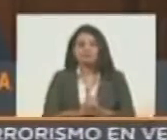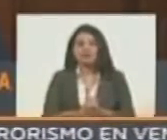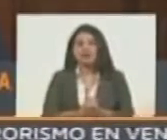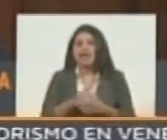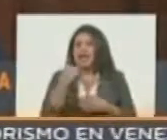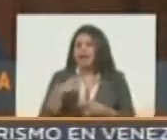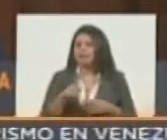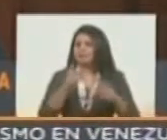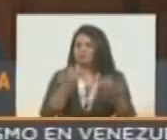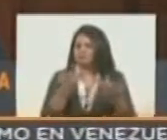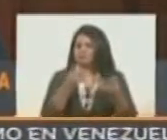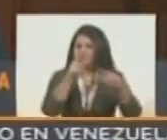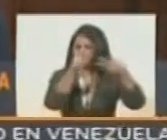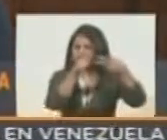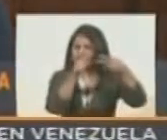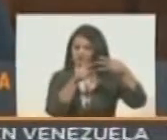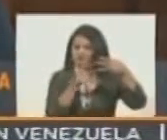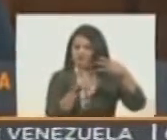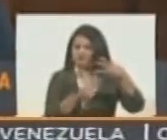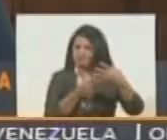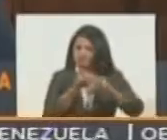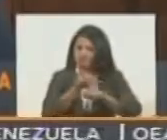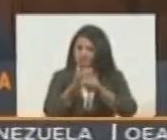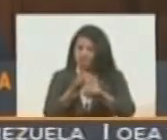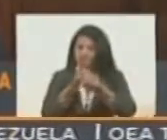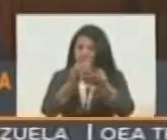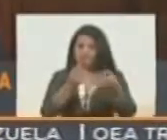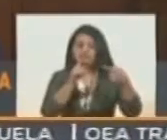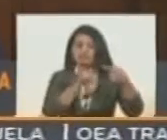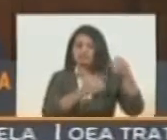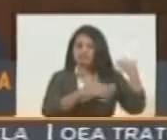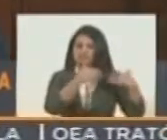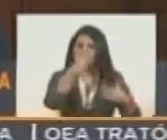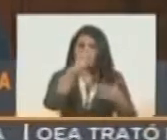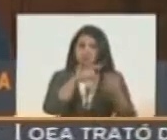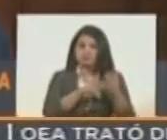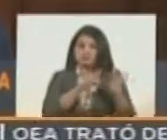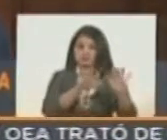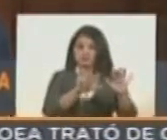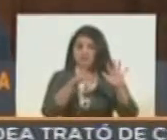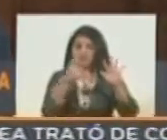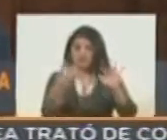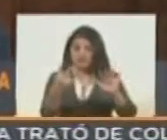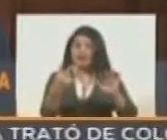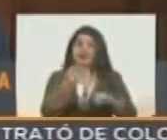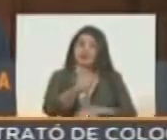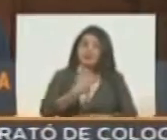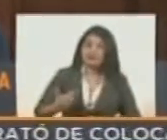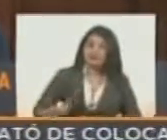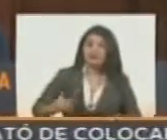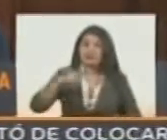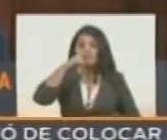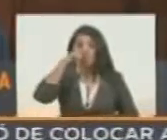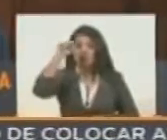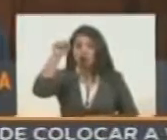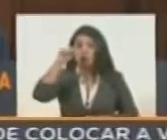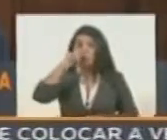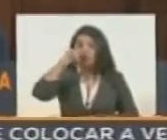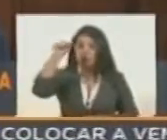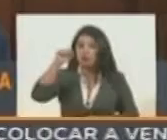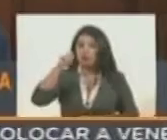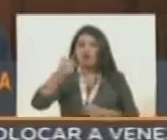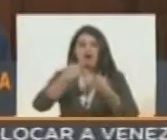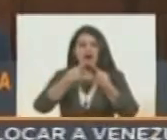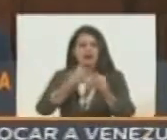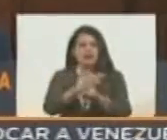Comenzando el año 2017, recuerdo que el presidente Nicolás Maduro anunció el 8 de